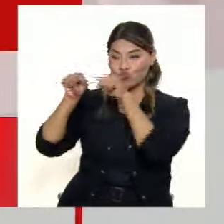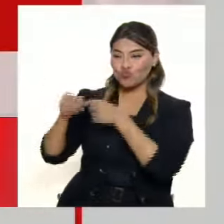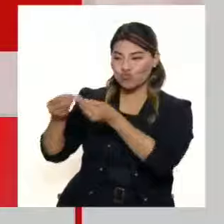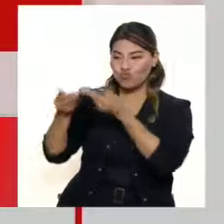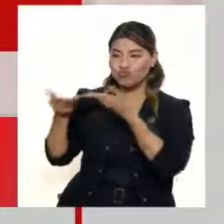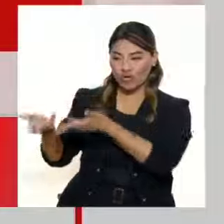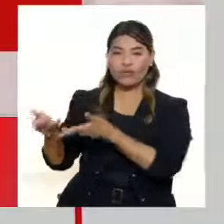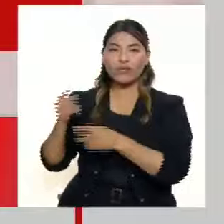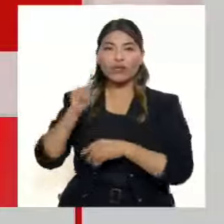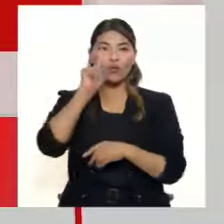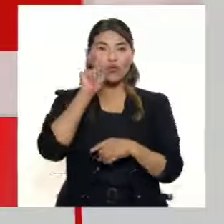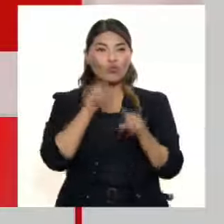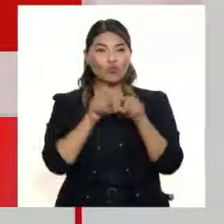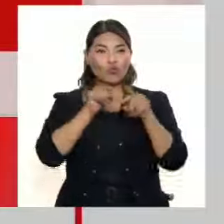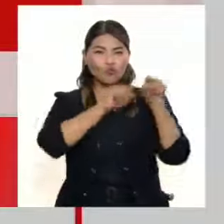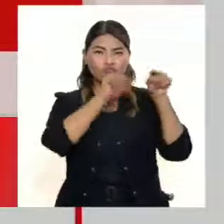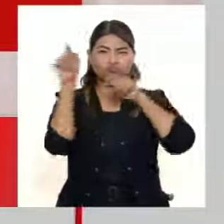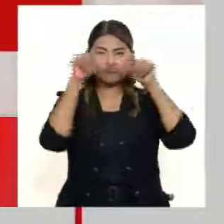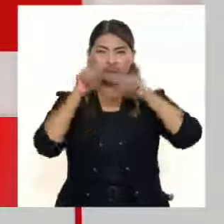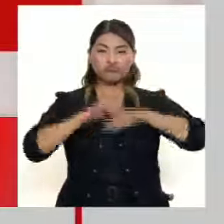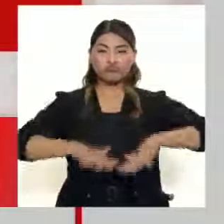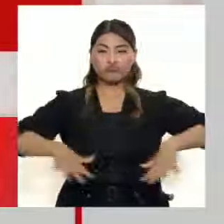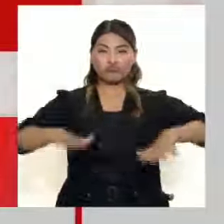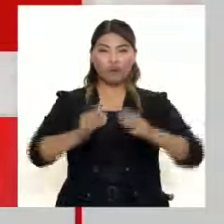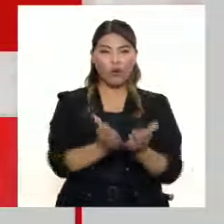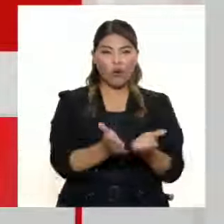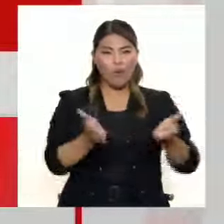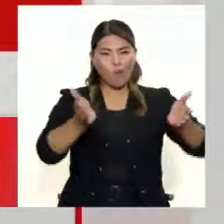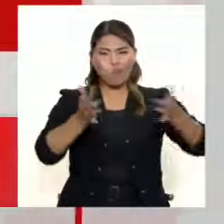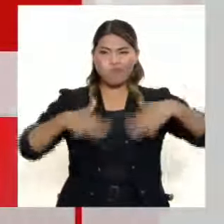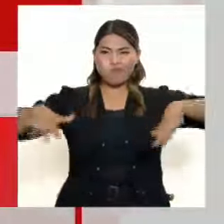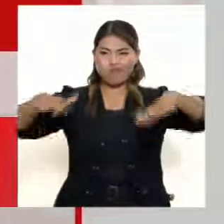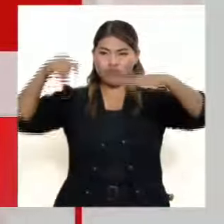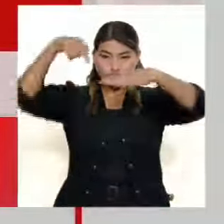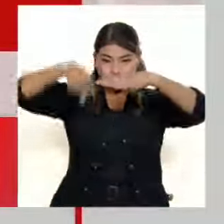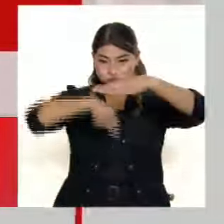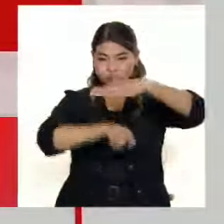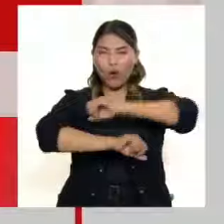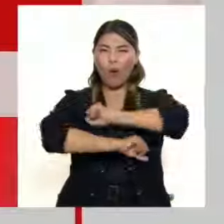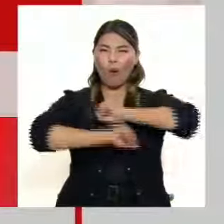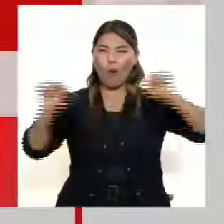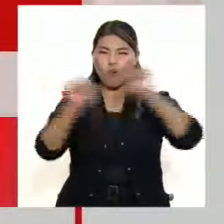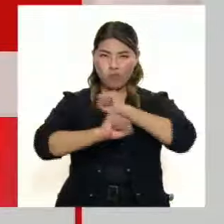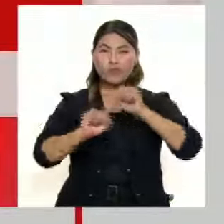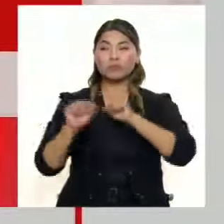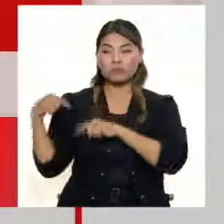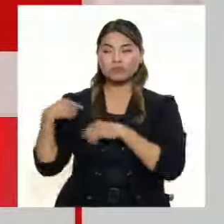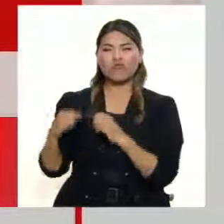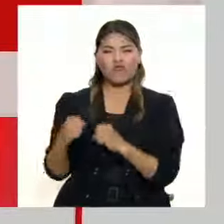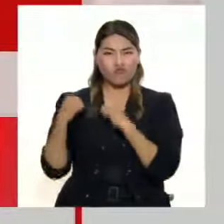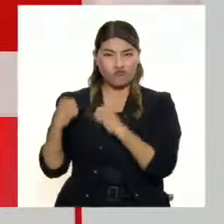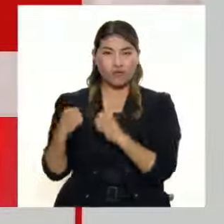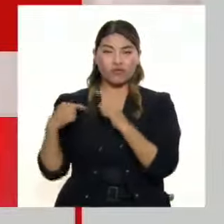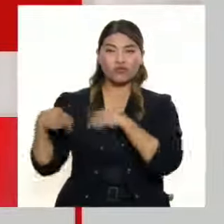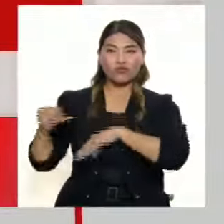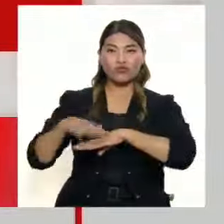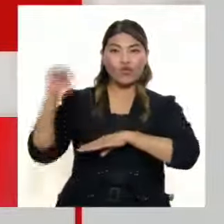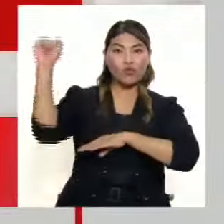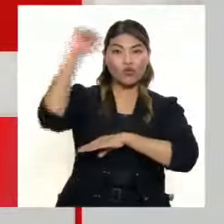los proyectiles capaces de destruir búnkeres e instalaciones subterráneas se encontraron en la región rusa de